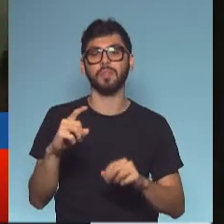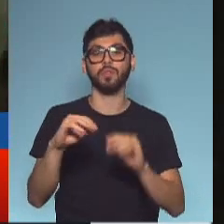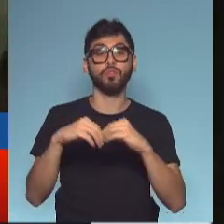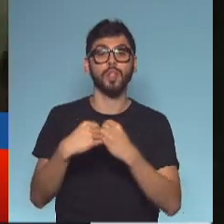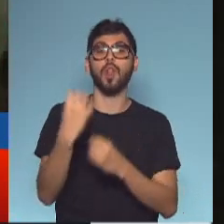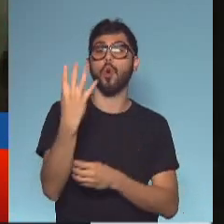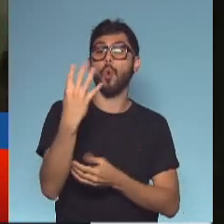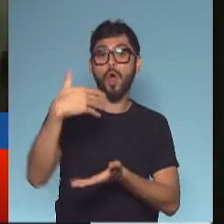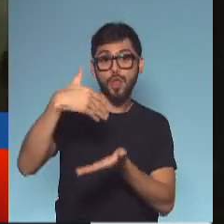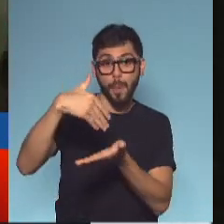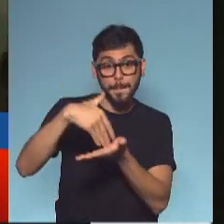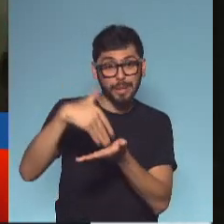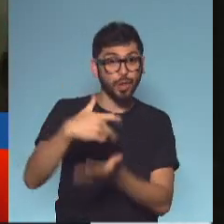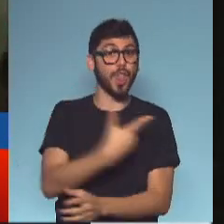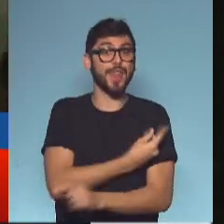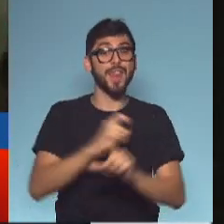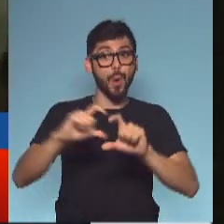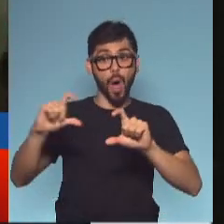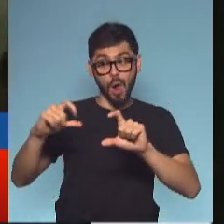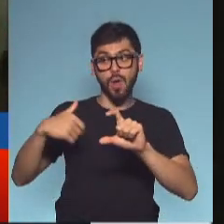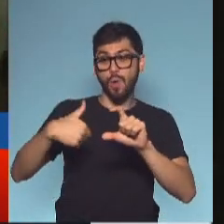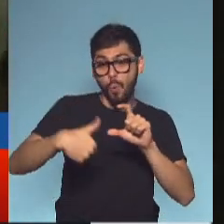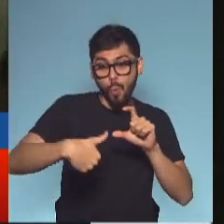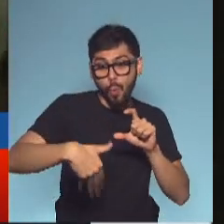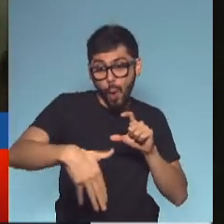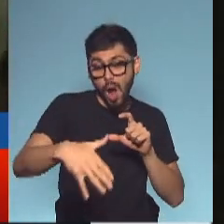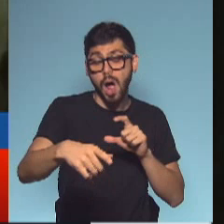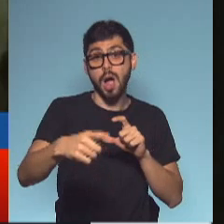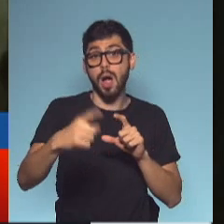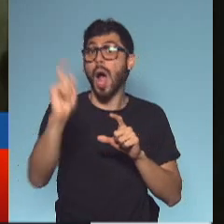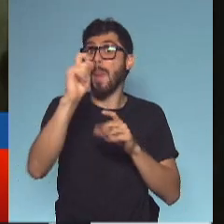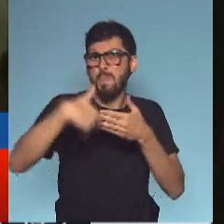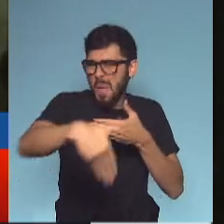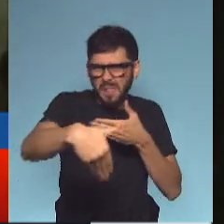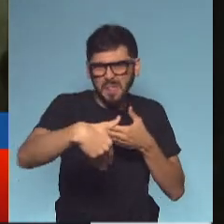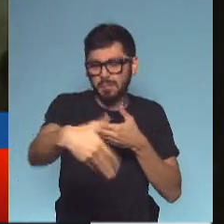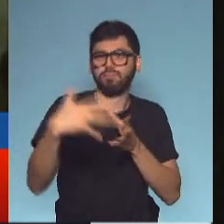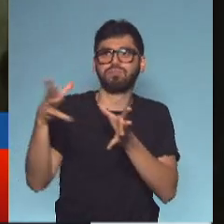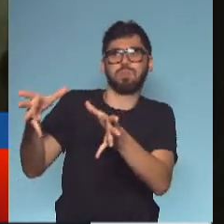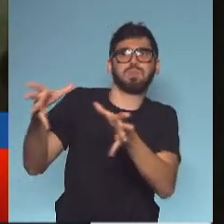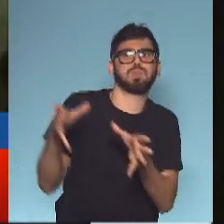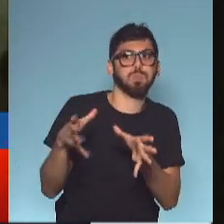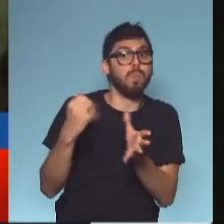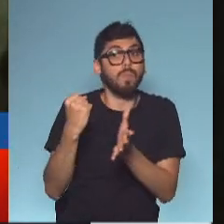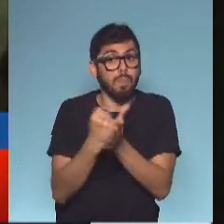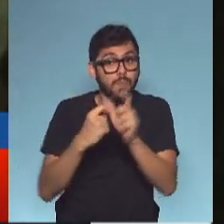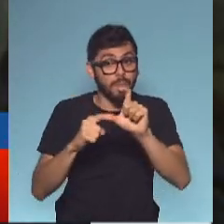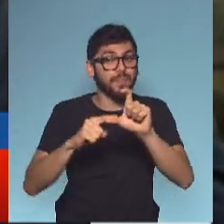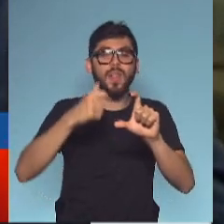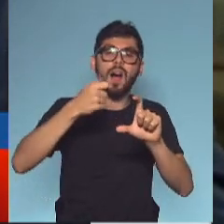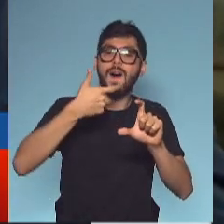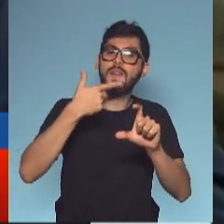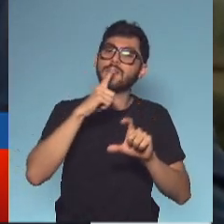4 millones de vacunas que van a llegar en el transcurso de este mes de AstraZeneca. Lo